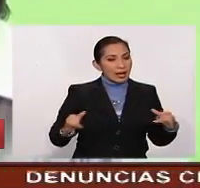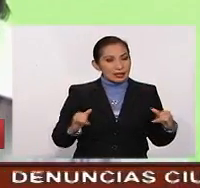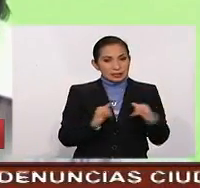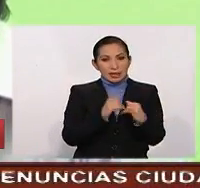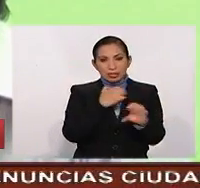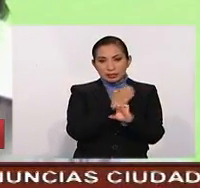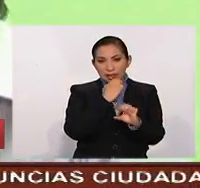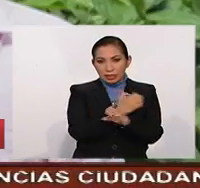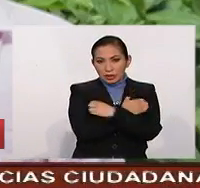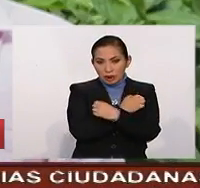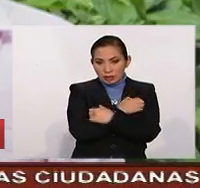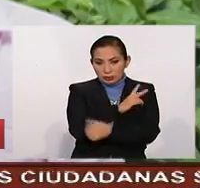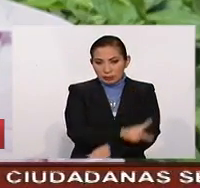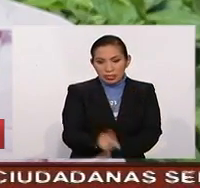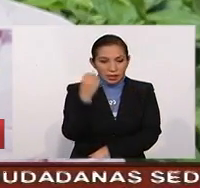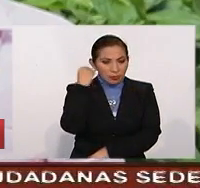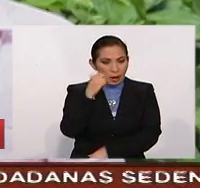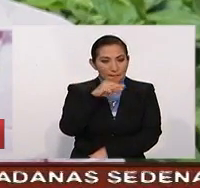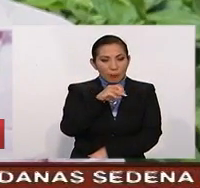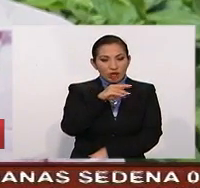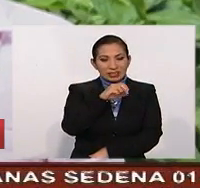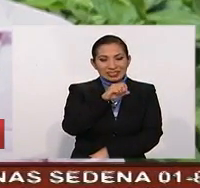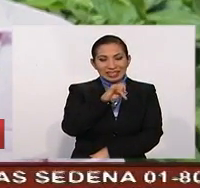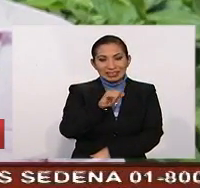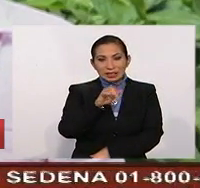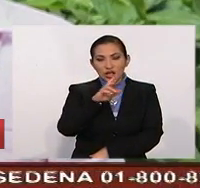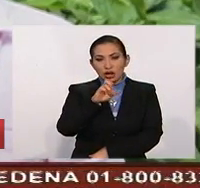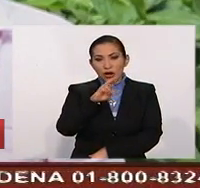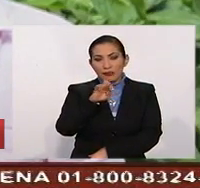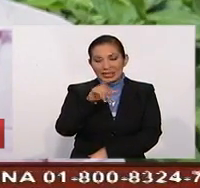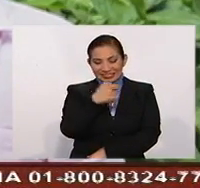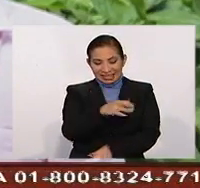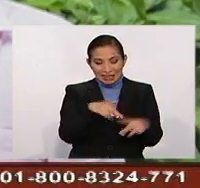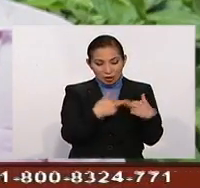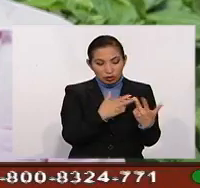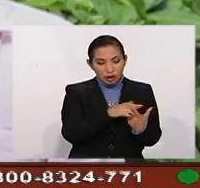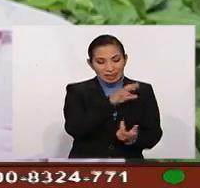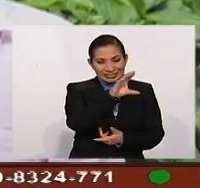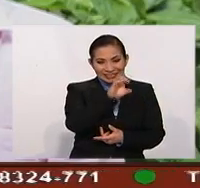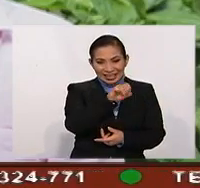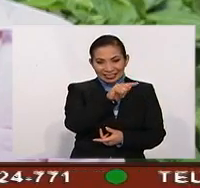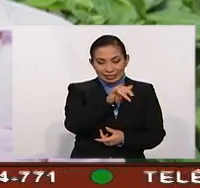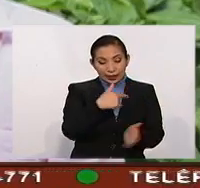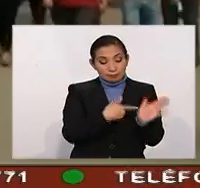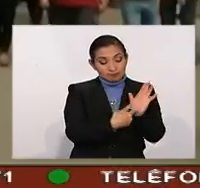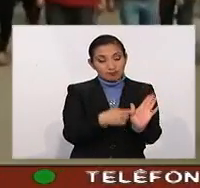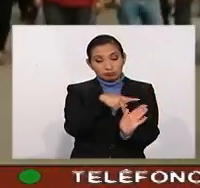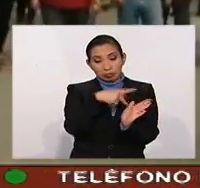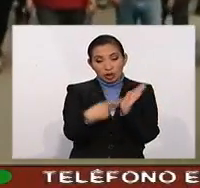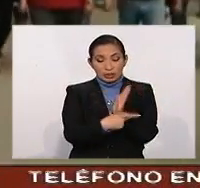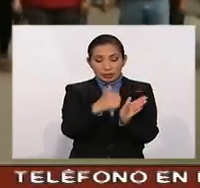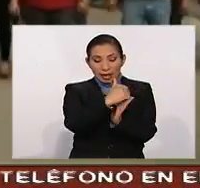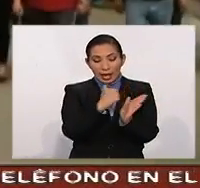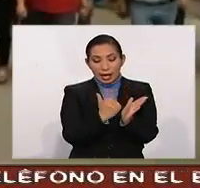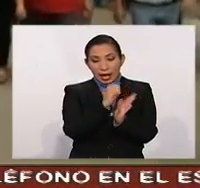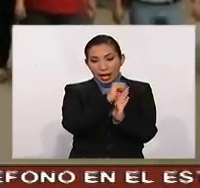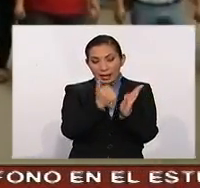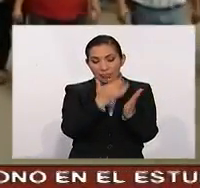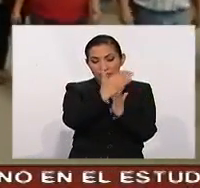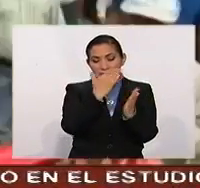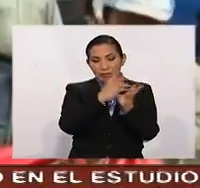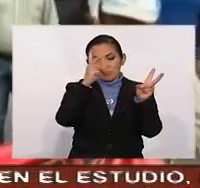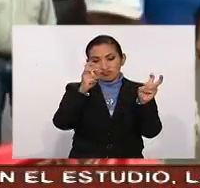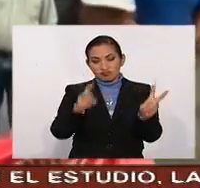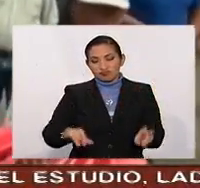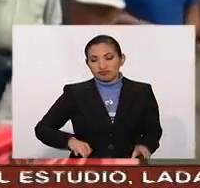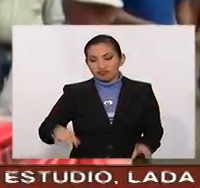Instituto Estatal de Educación Pública de Oaxaca, Moisés Robles. Durante el encuentro, la CENTE presentó un proyecto de agenda temática con planteamientos